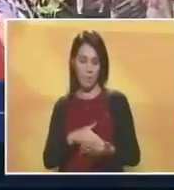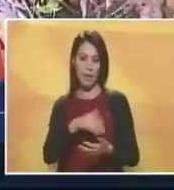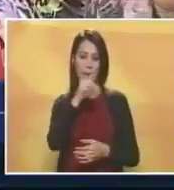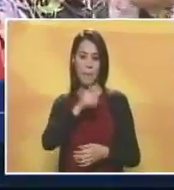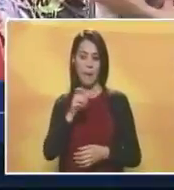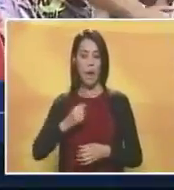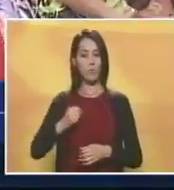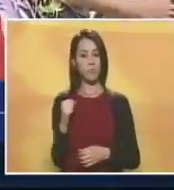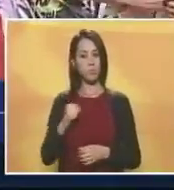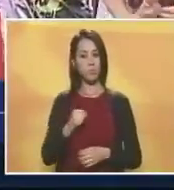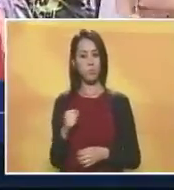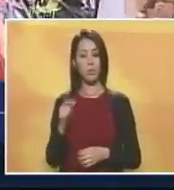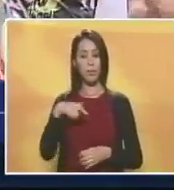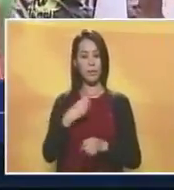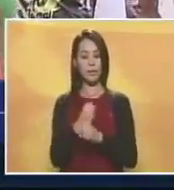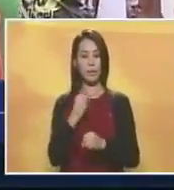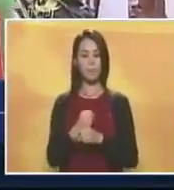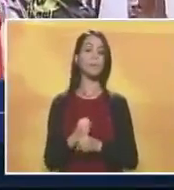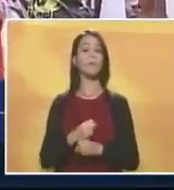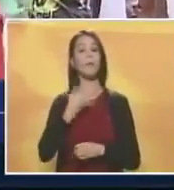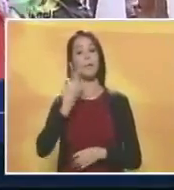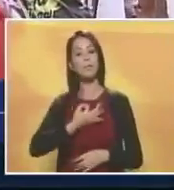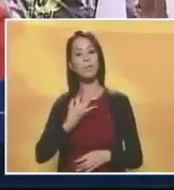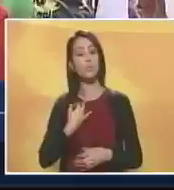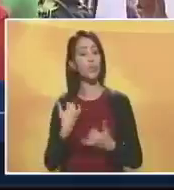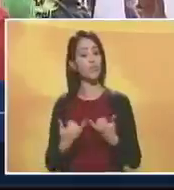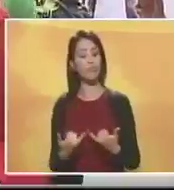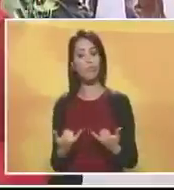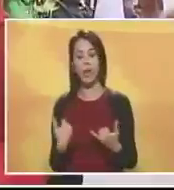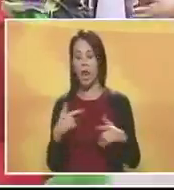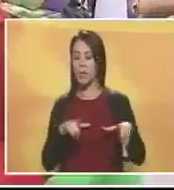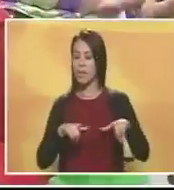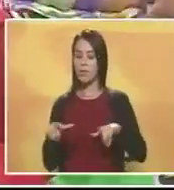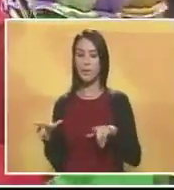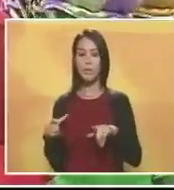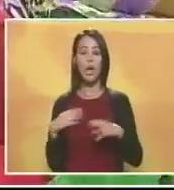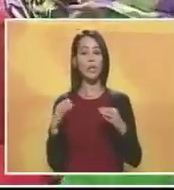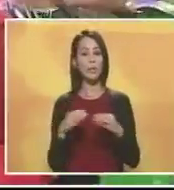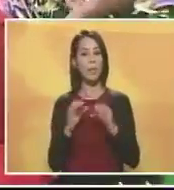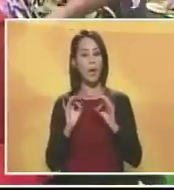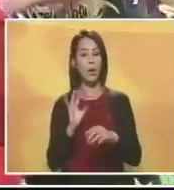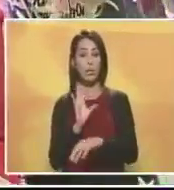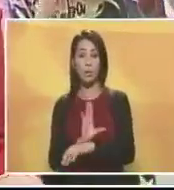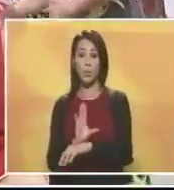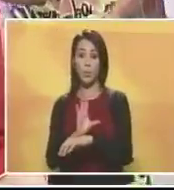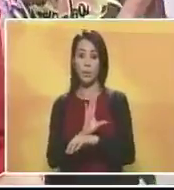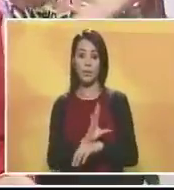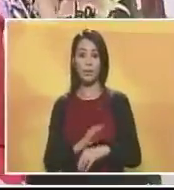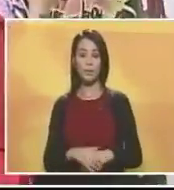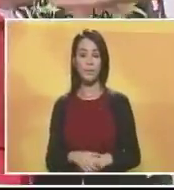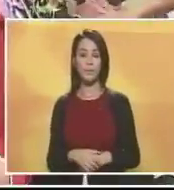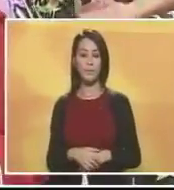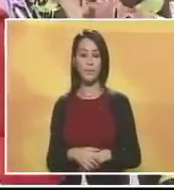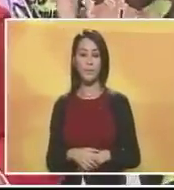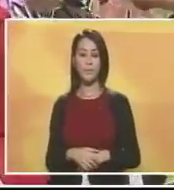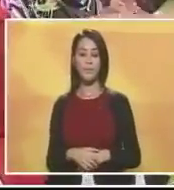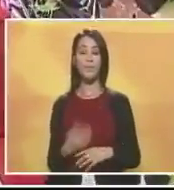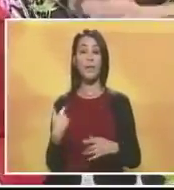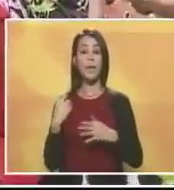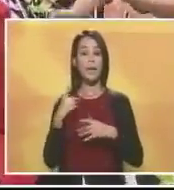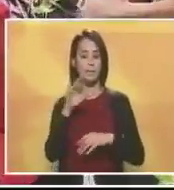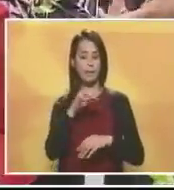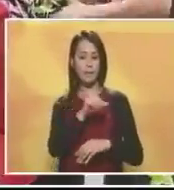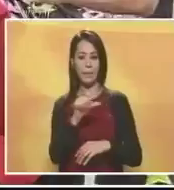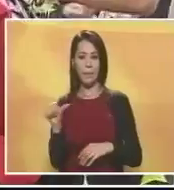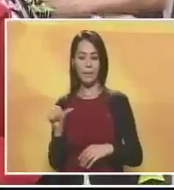seguridad en este operativo y aseguró que desde ya se encuentran preparando el dispositivo de seguridad a instalarse en la venidera Semana